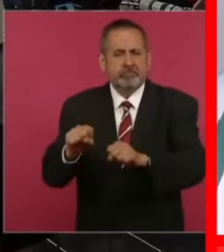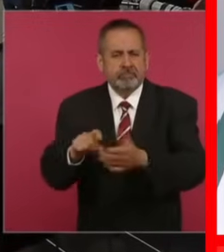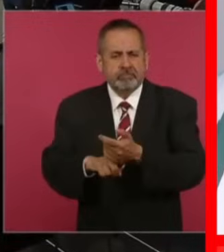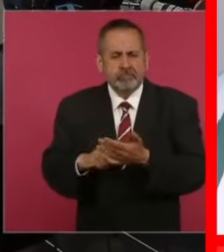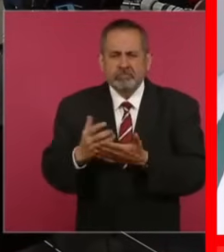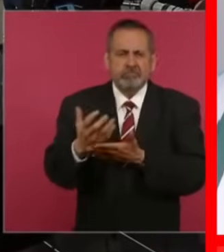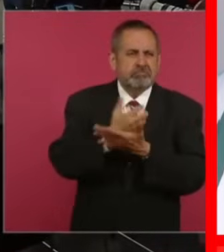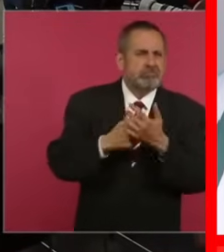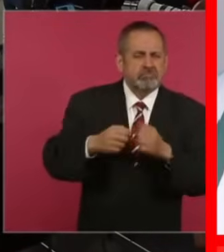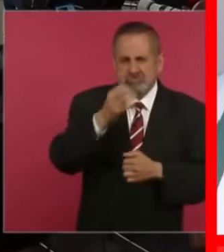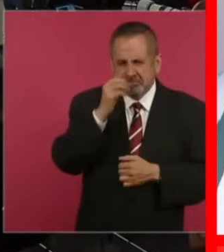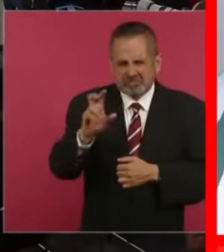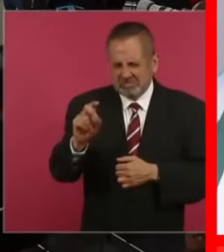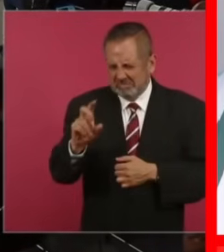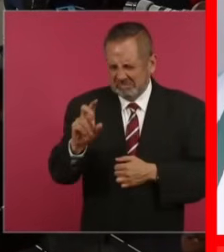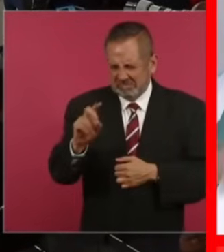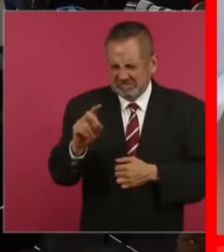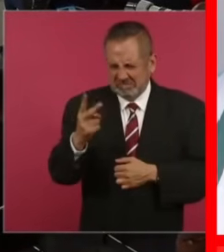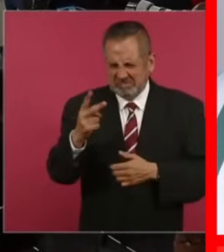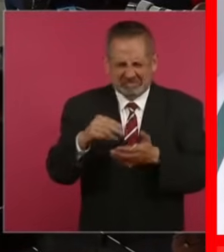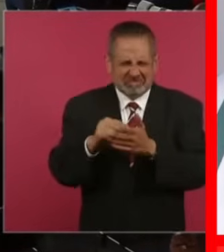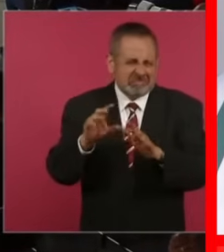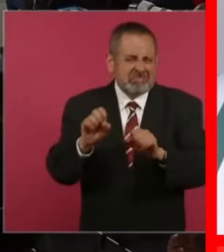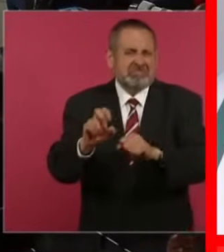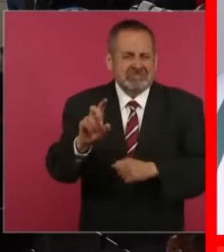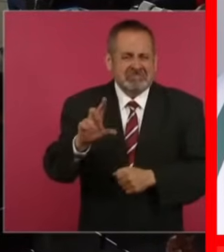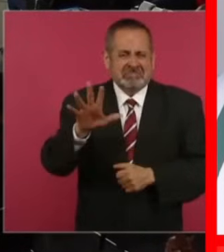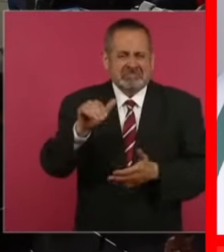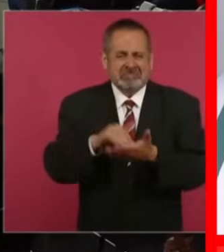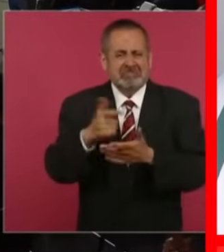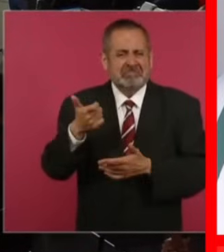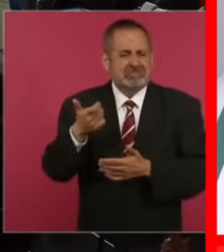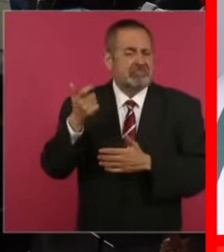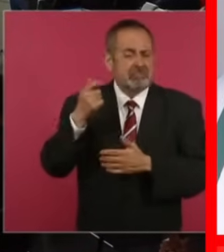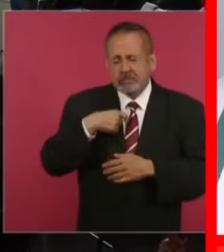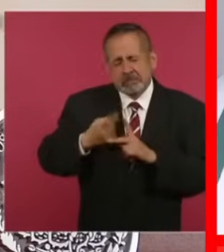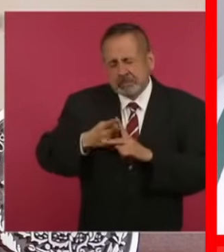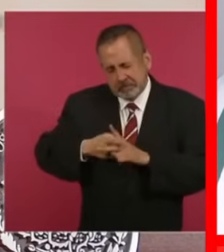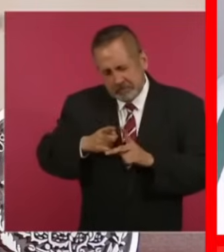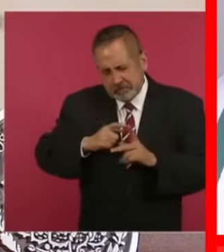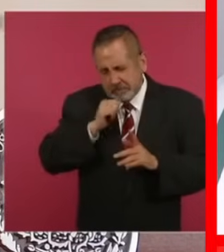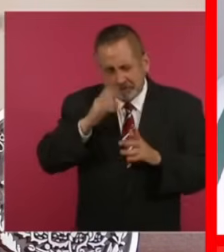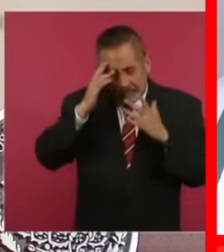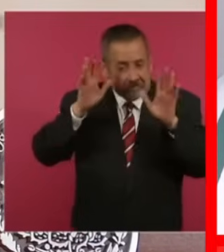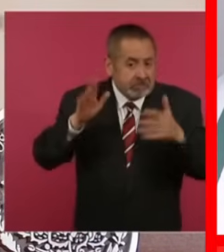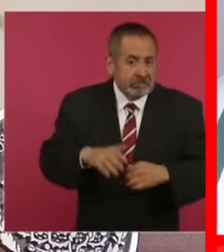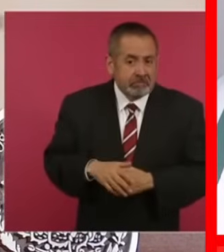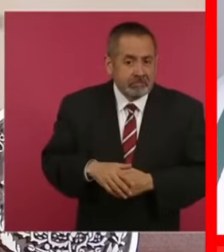a ir con 30 32000 35000 pesos no he hecho la cuenta pero